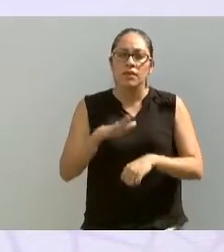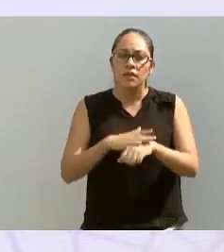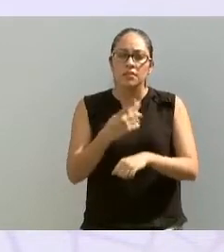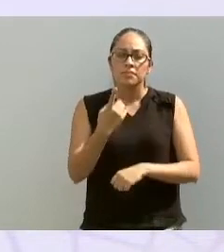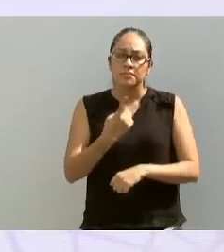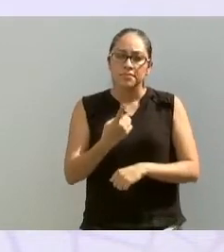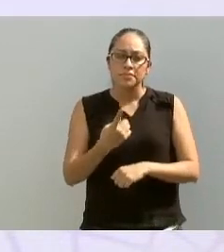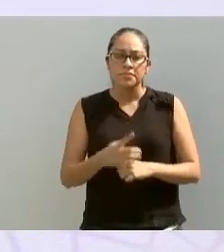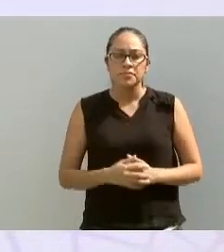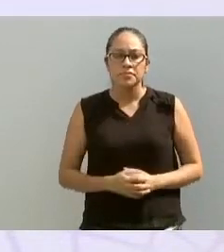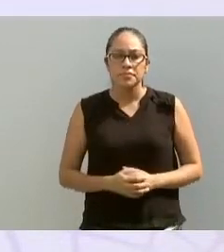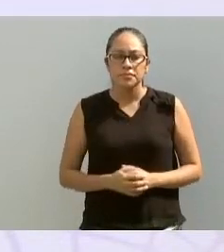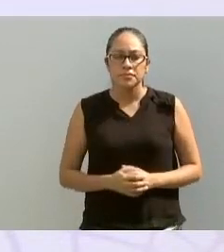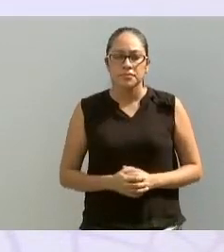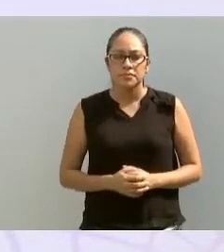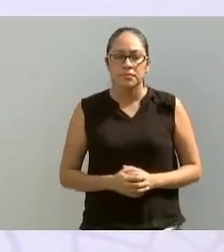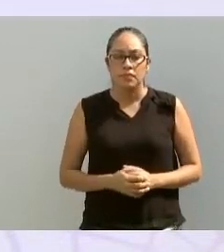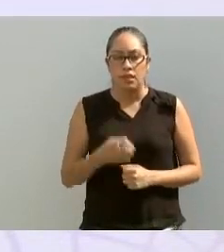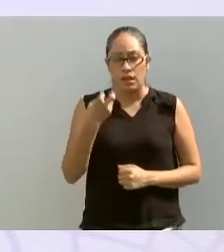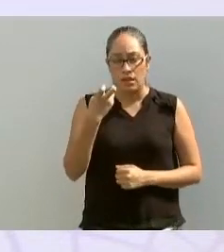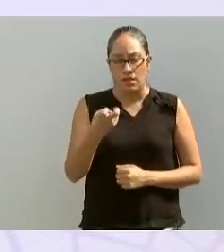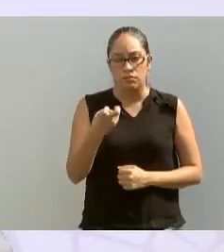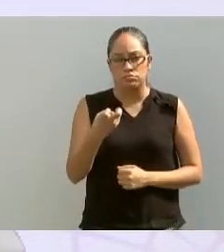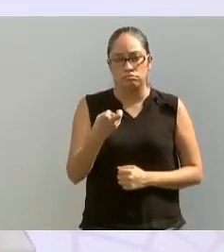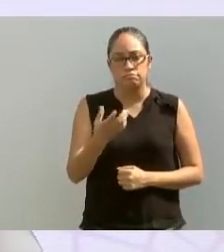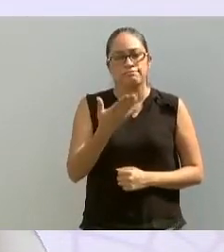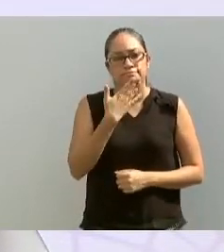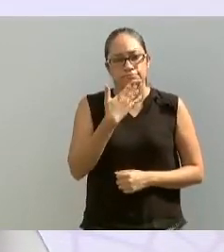porque les va a ayudar mucho